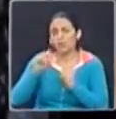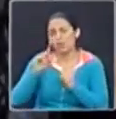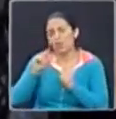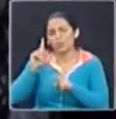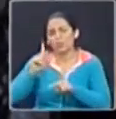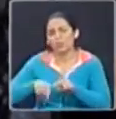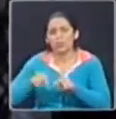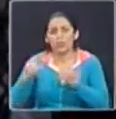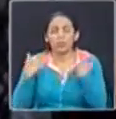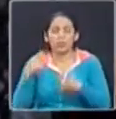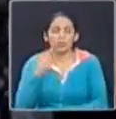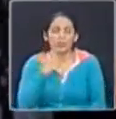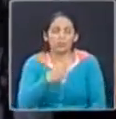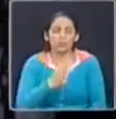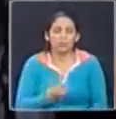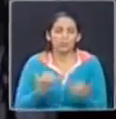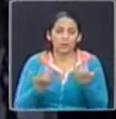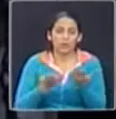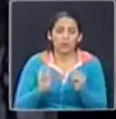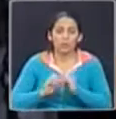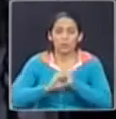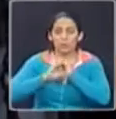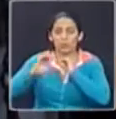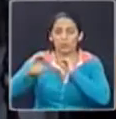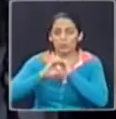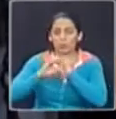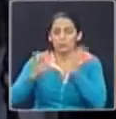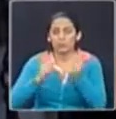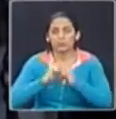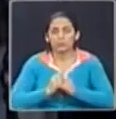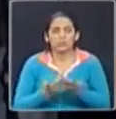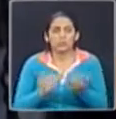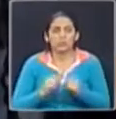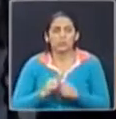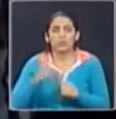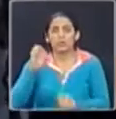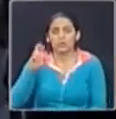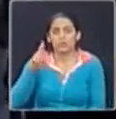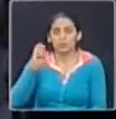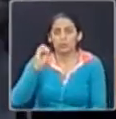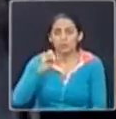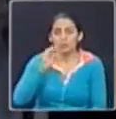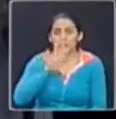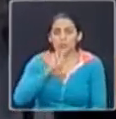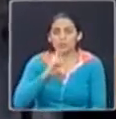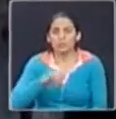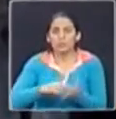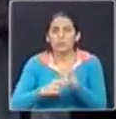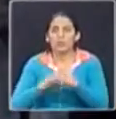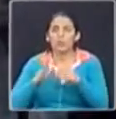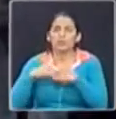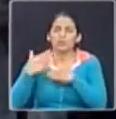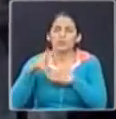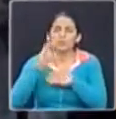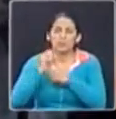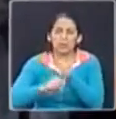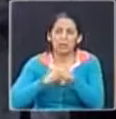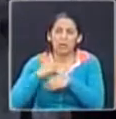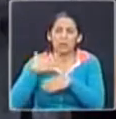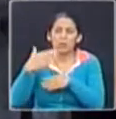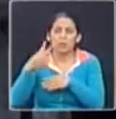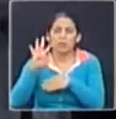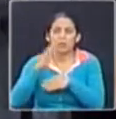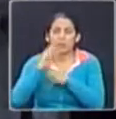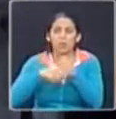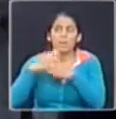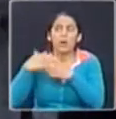si hablamos de una tecnología Euro 5, estamos hablando de los próximos 30, 40 años, digamos, no solamente en el país, sino a nivel mundial, entendiendo que incluso en algunos países